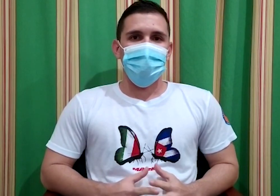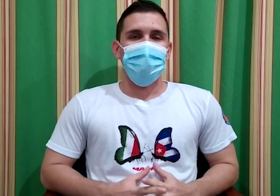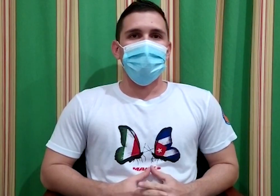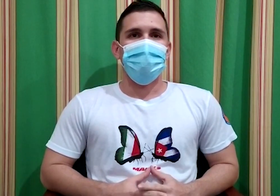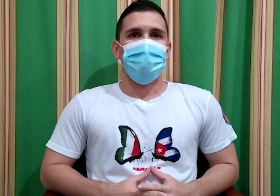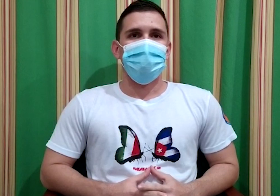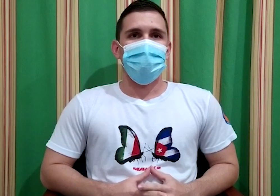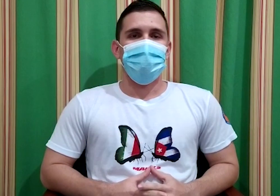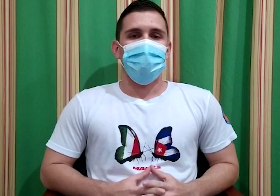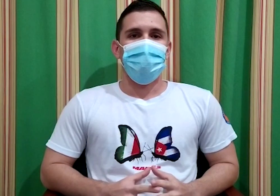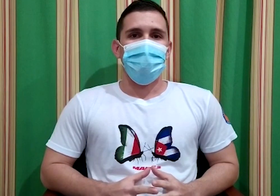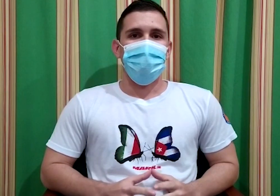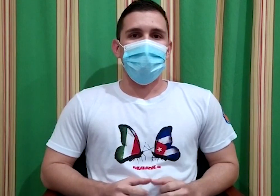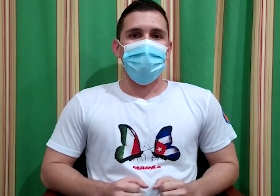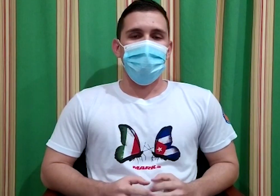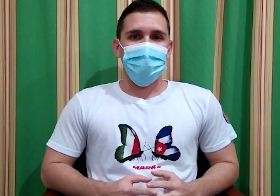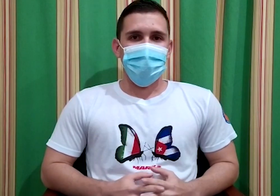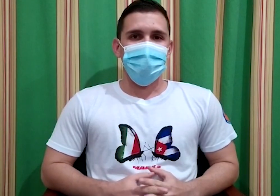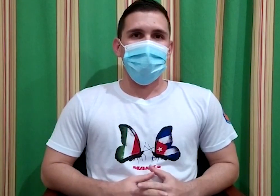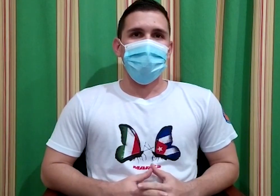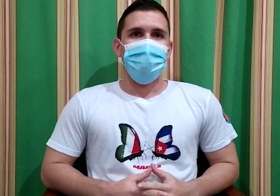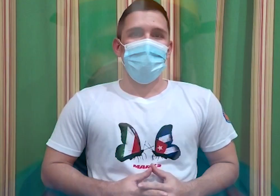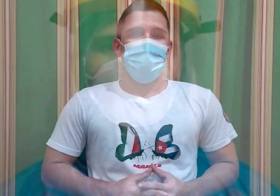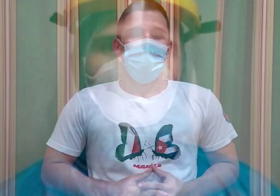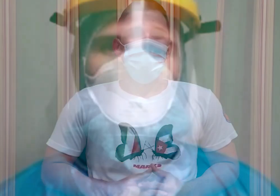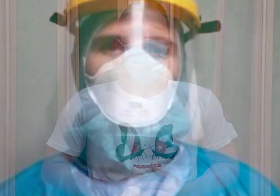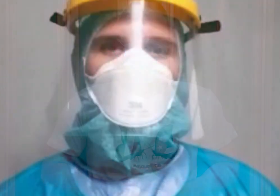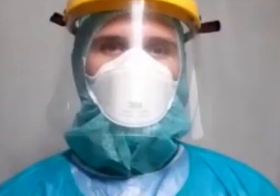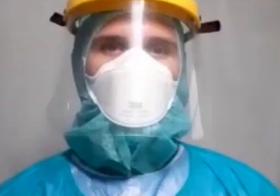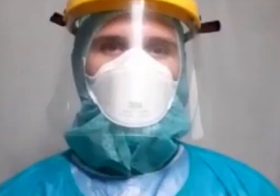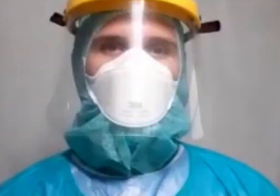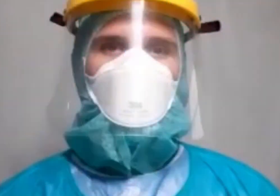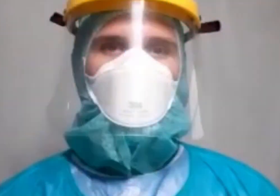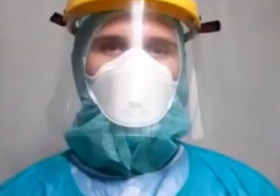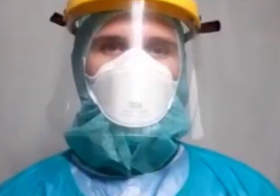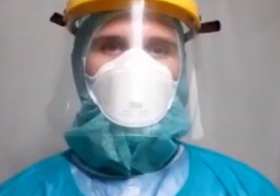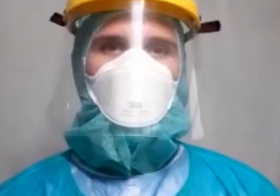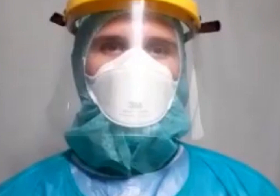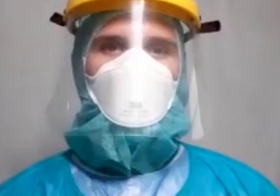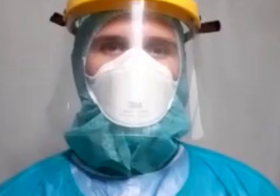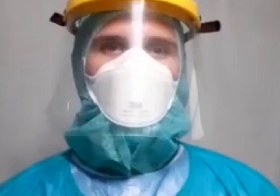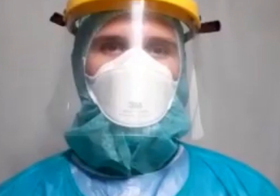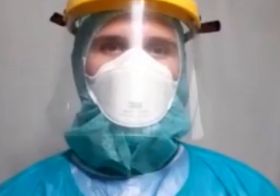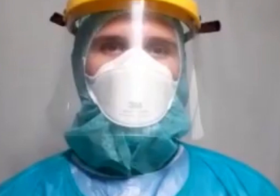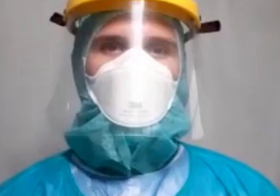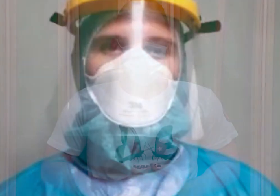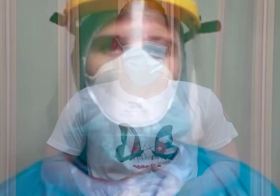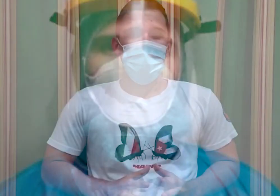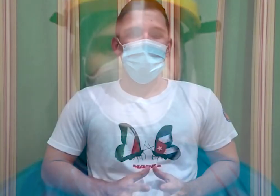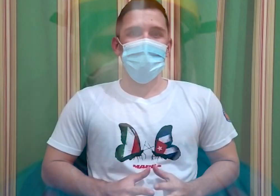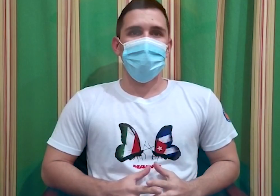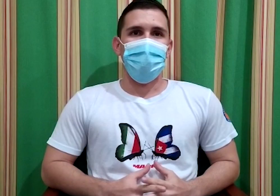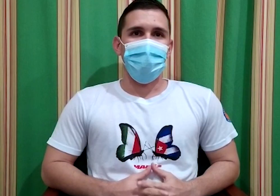una noticia que se afrontó primero impactante, porque iríamos a que quizás fuese en ese momento el lugar más peligroso de la